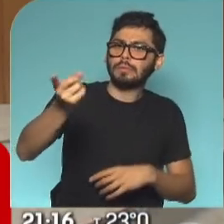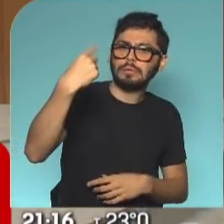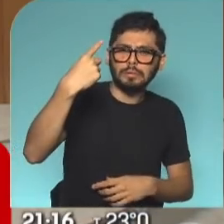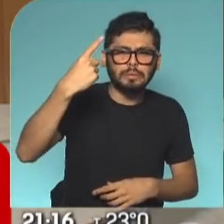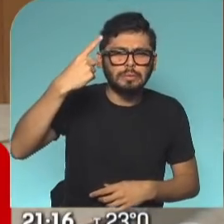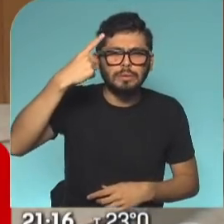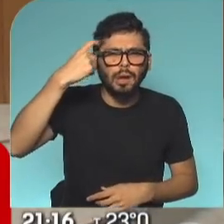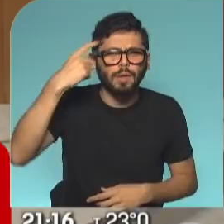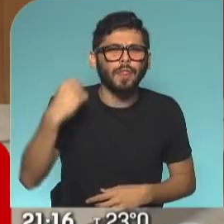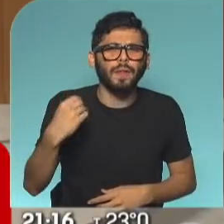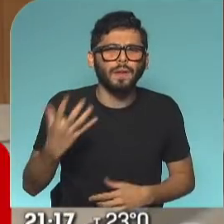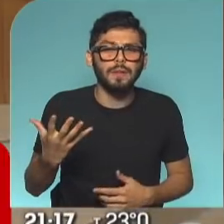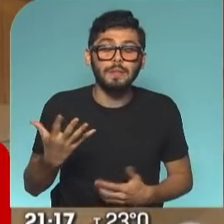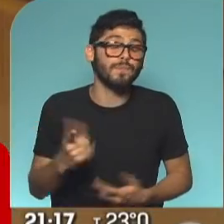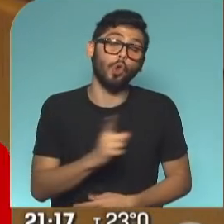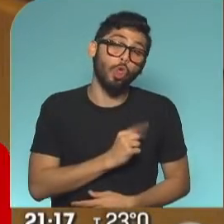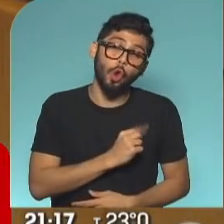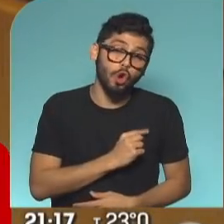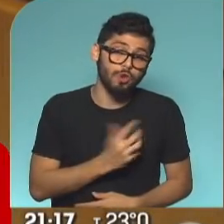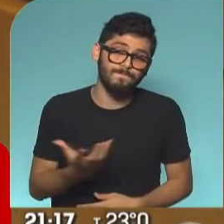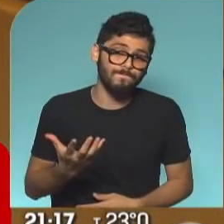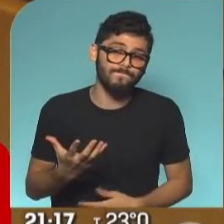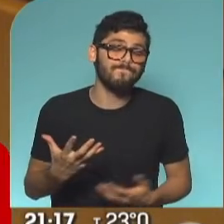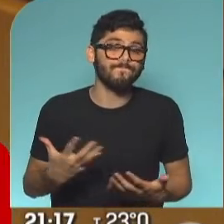Nos ha dejado mucho dolor, mucho pesar, mucha pena.